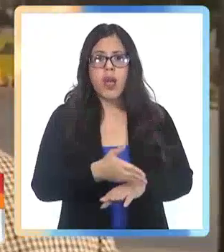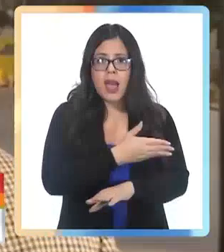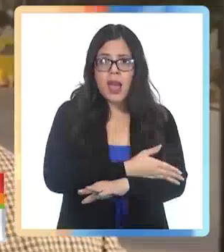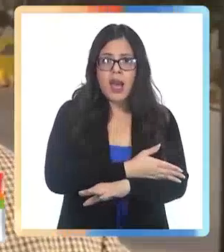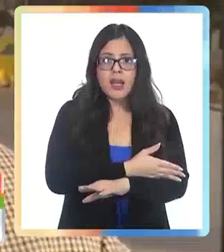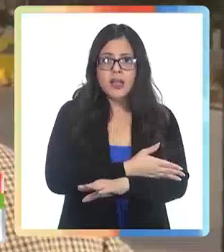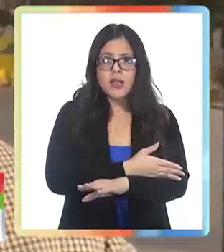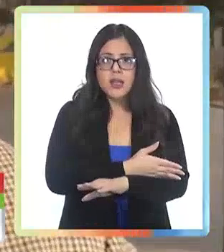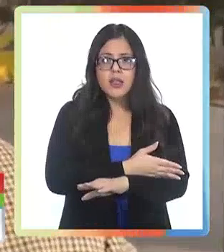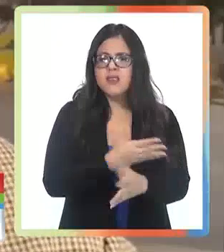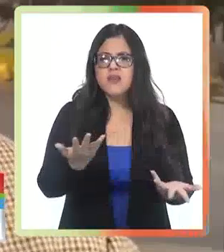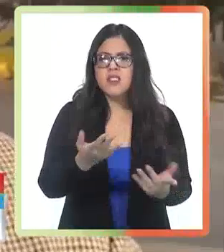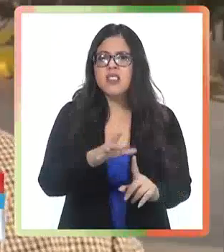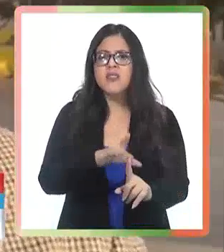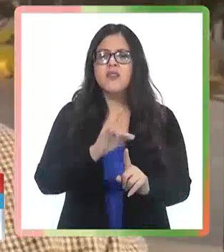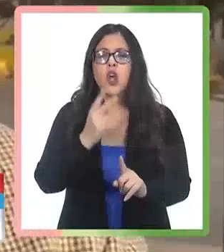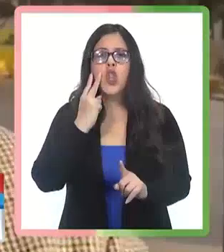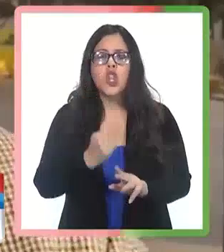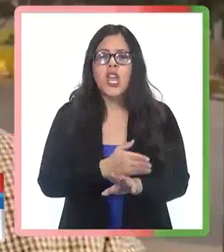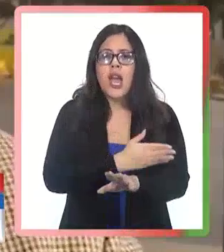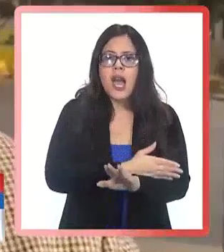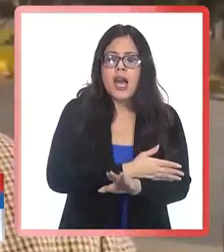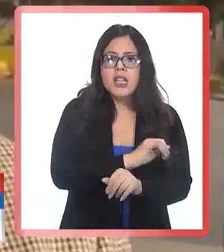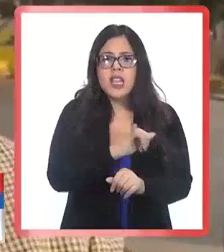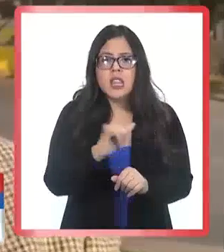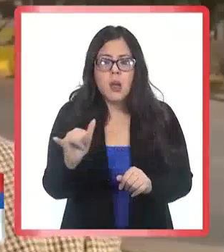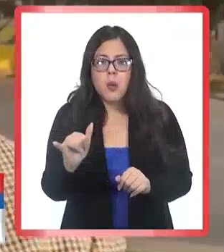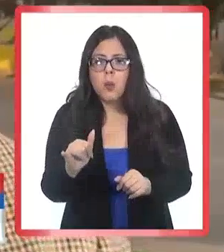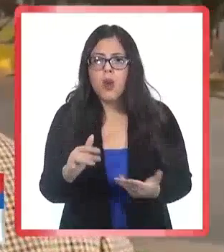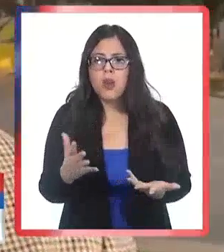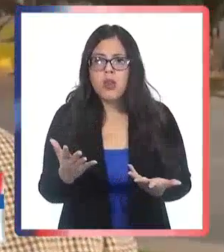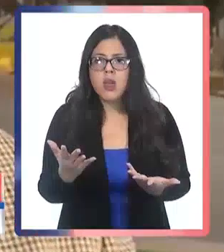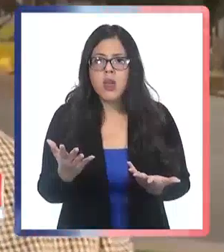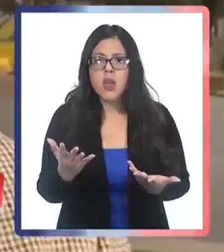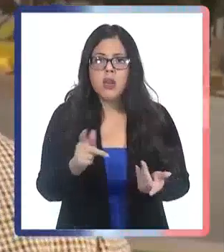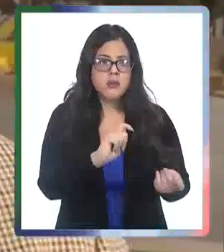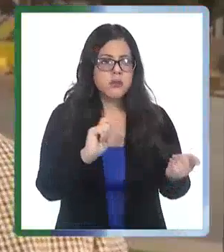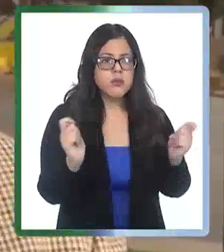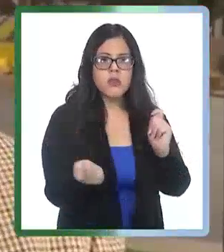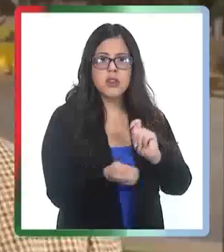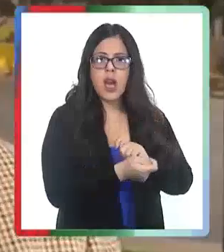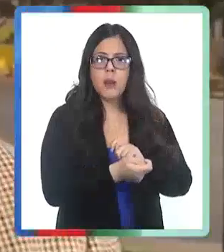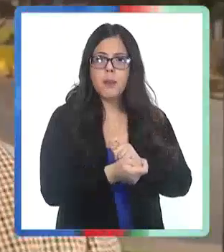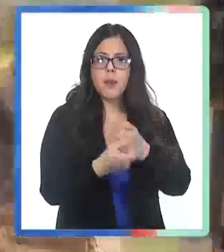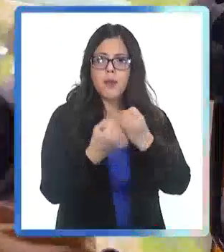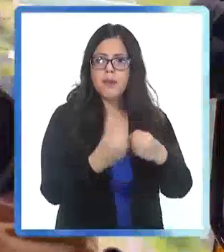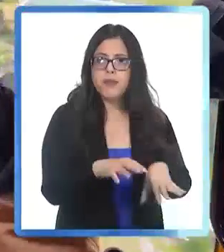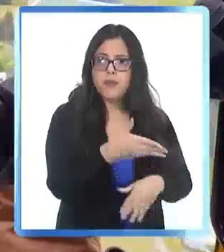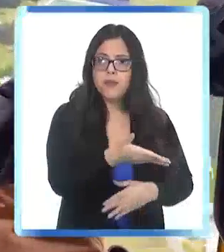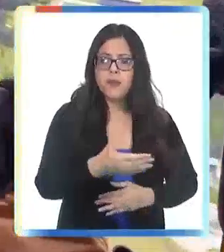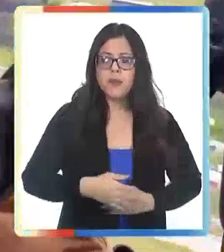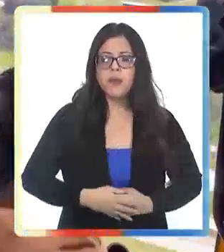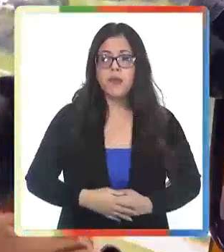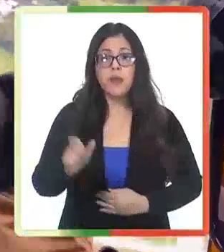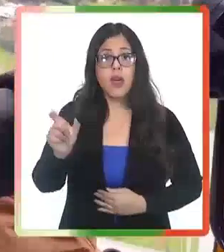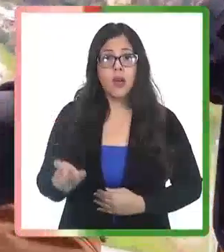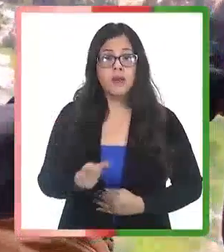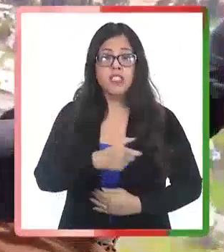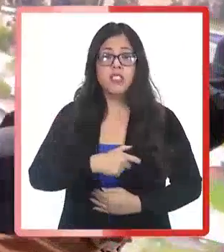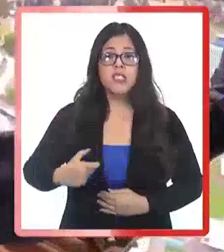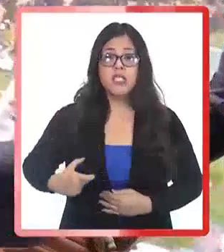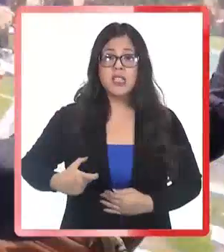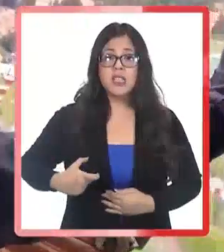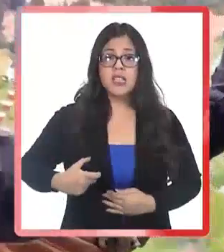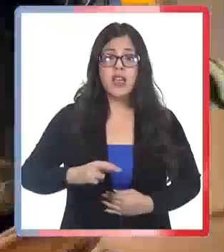con antelación, ¿para qué se nombró 2 días antes y luego, no es cierto, se remueve de su cargo? El presidente de la